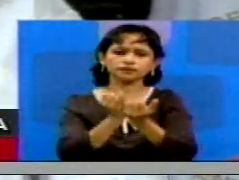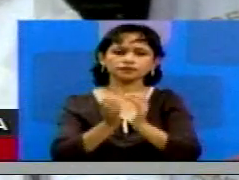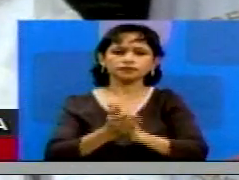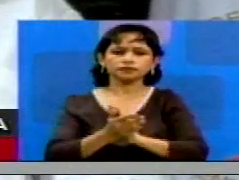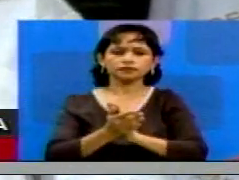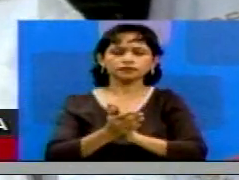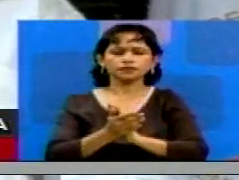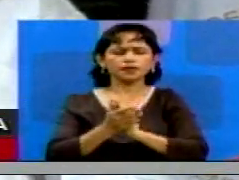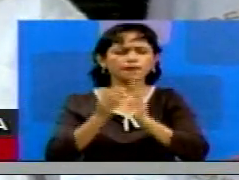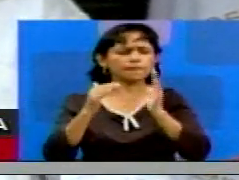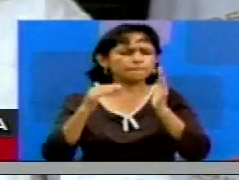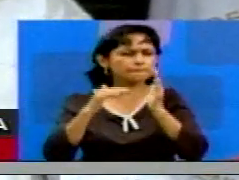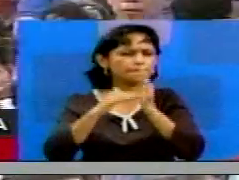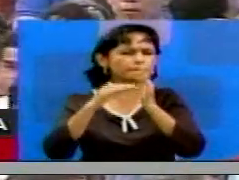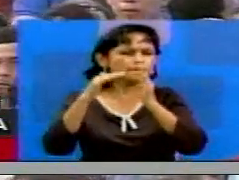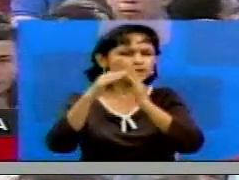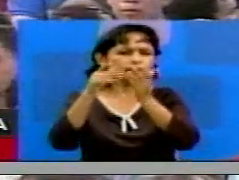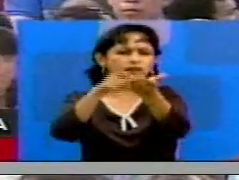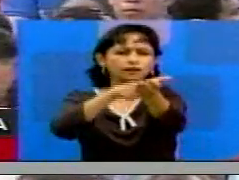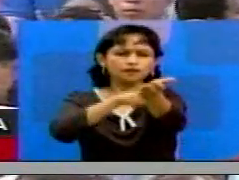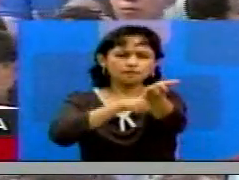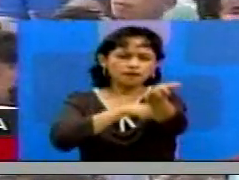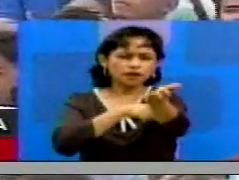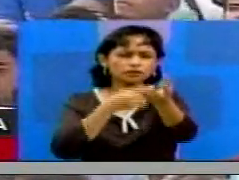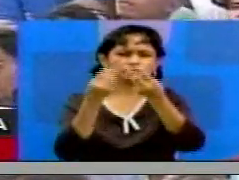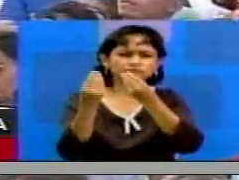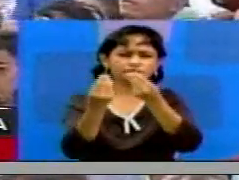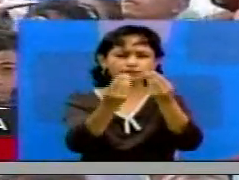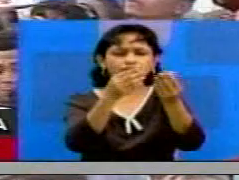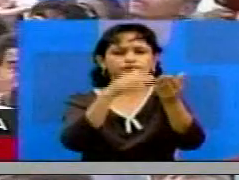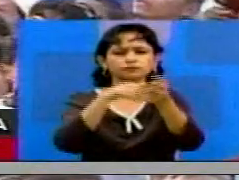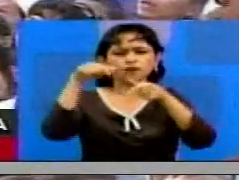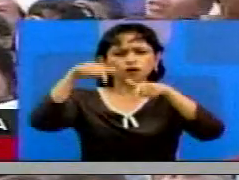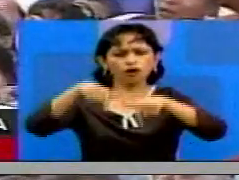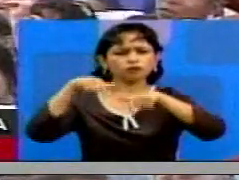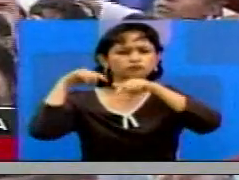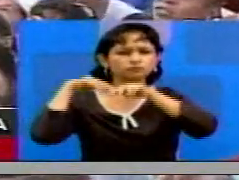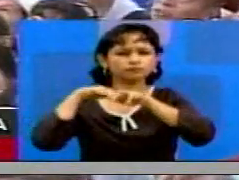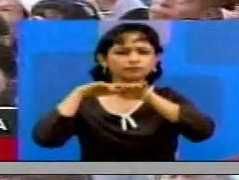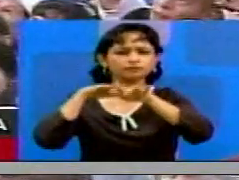a los miles y miles de hermanos y hermanas que han marchado